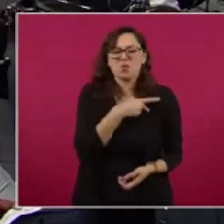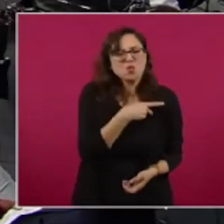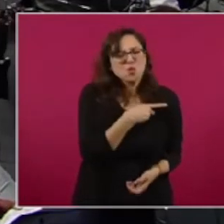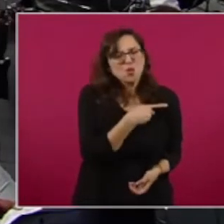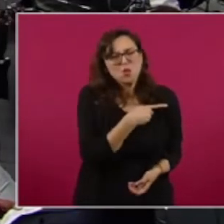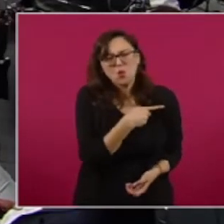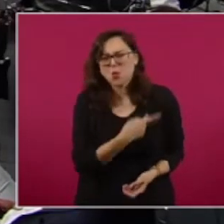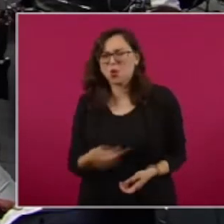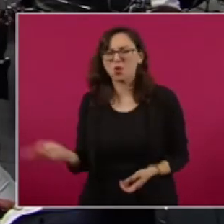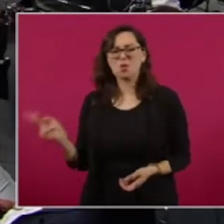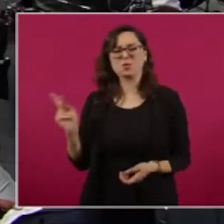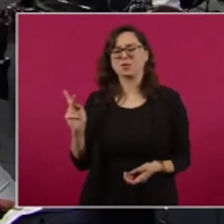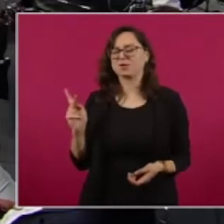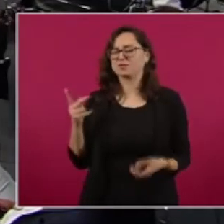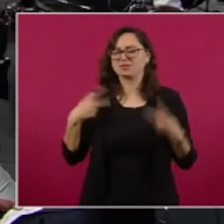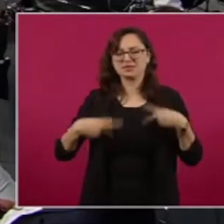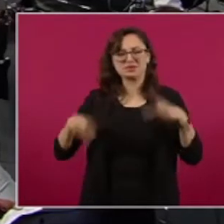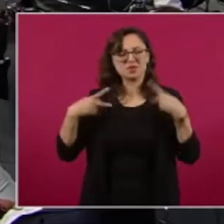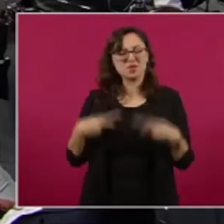de